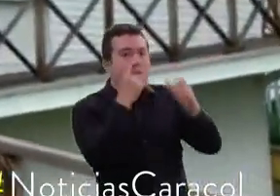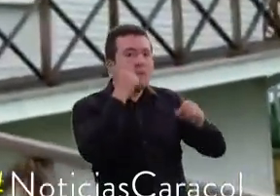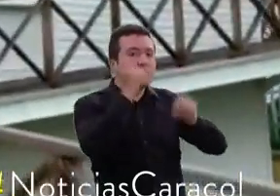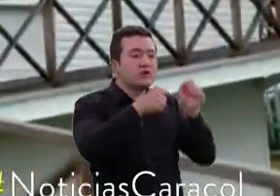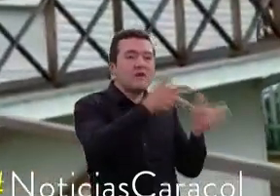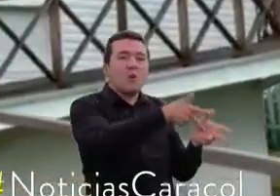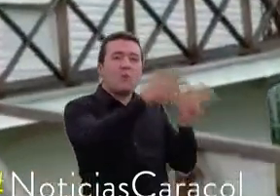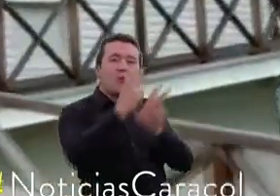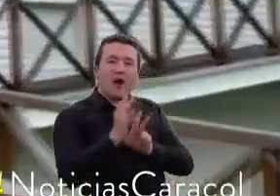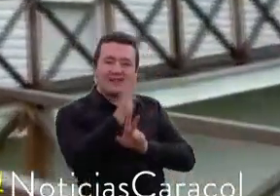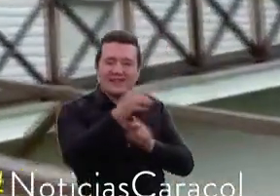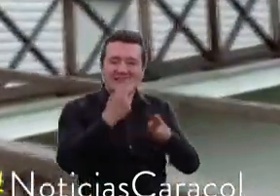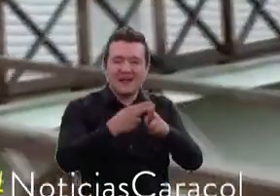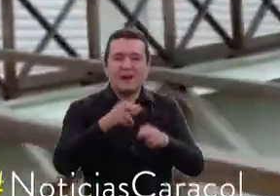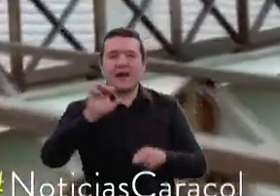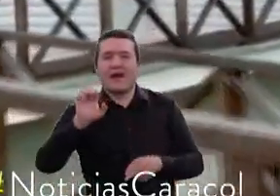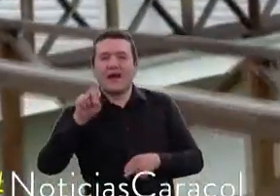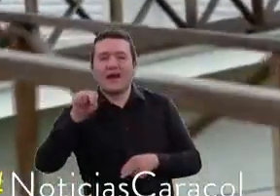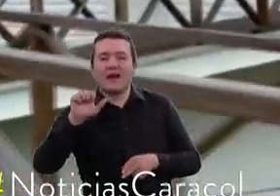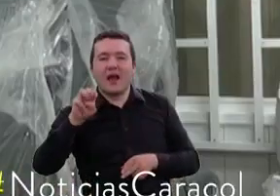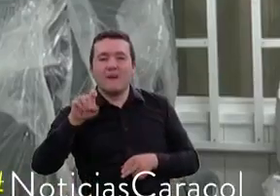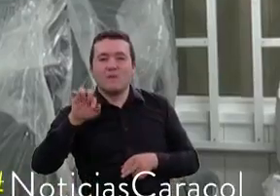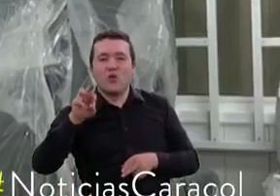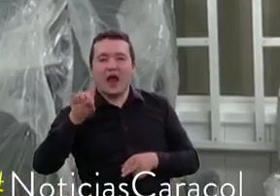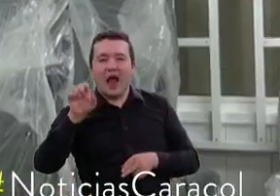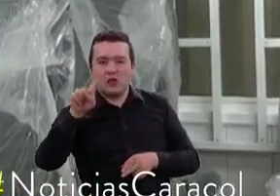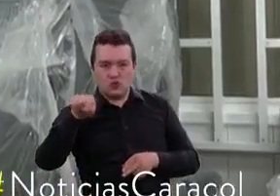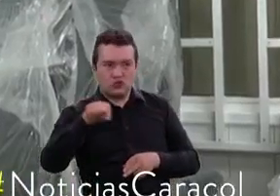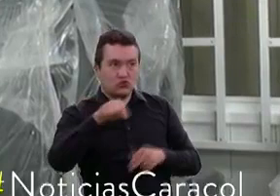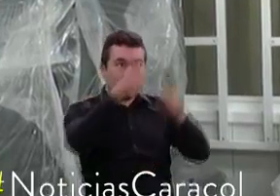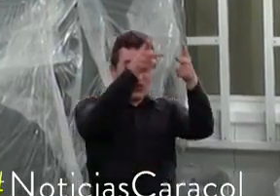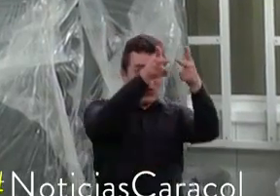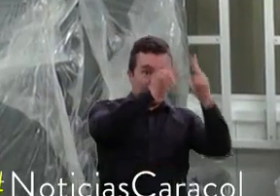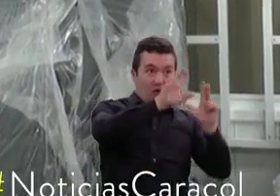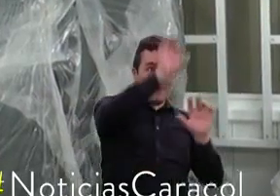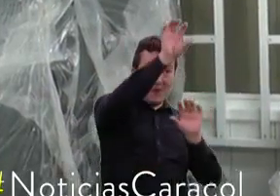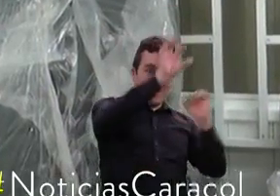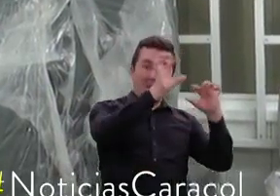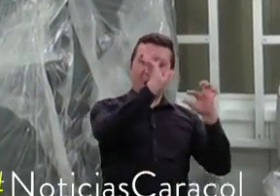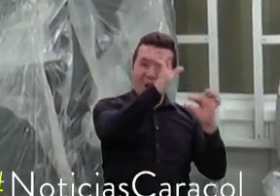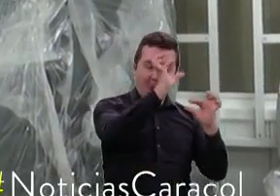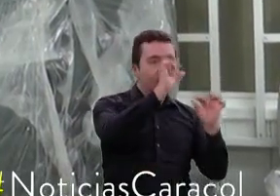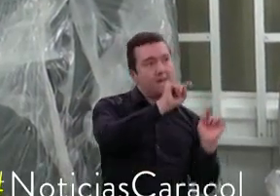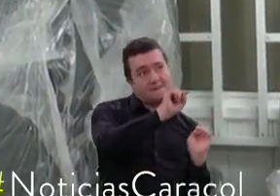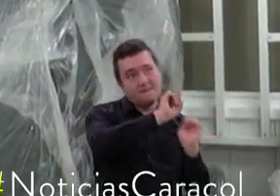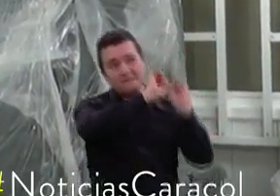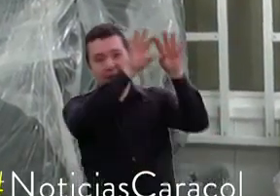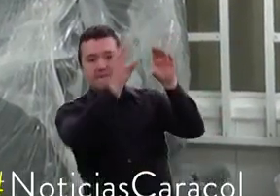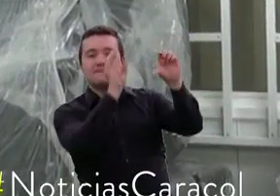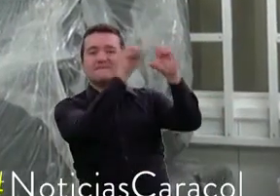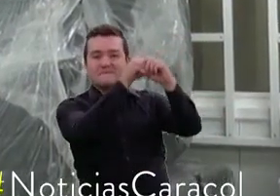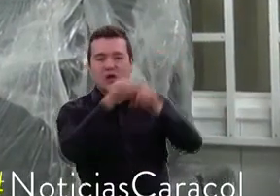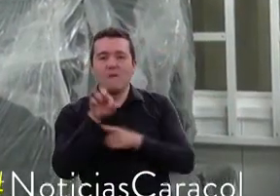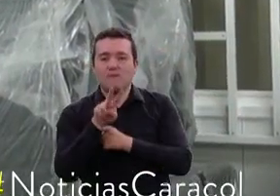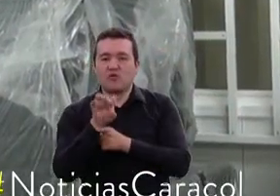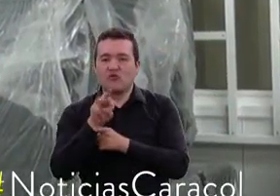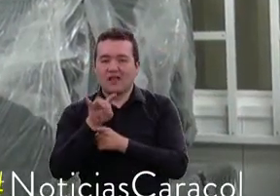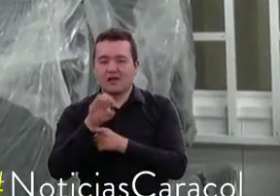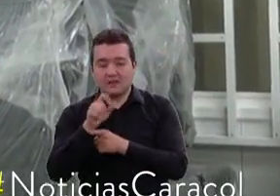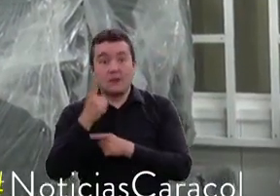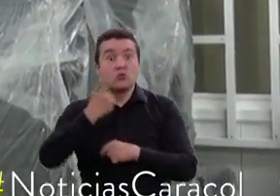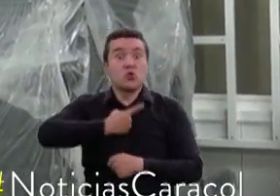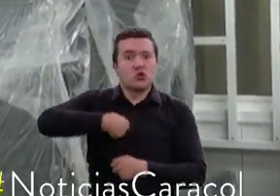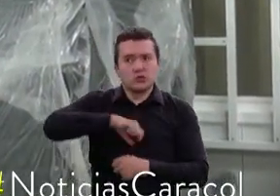de los Enamorados que une a las dos islas. Nosotros, por supuesto, seguiremos muy atentos monitoreando el paso del huracán